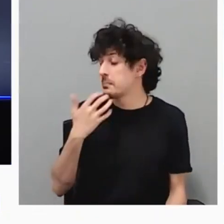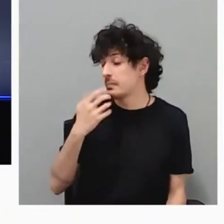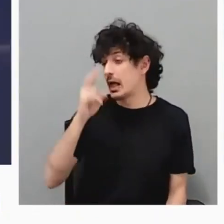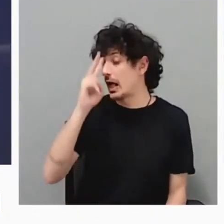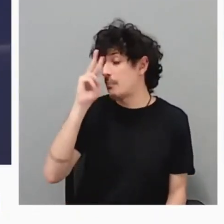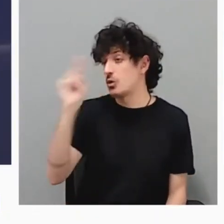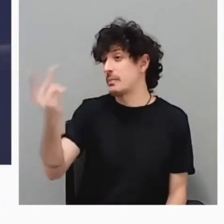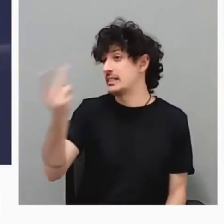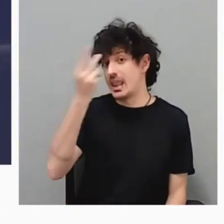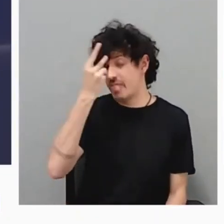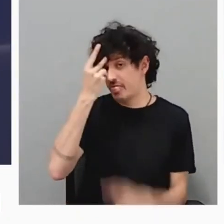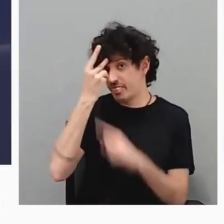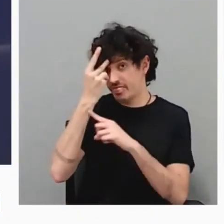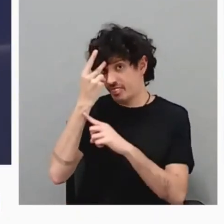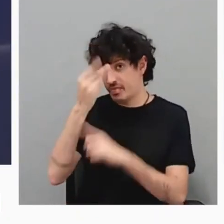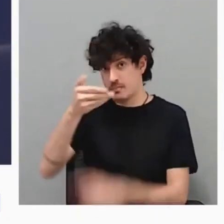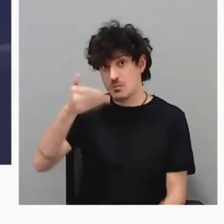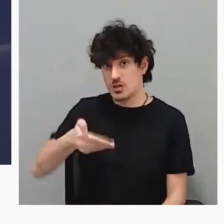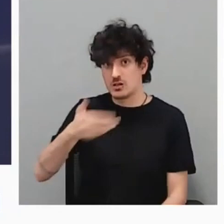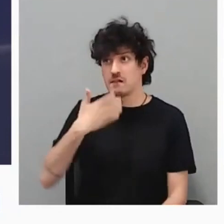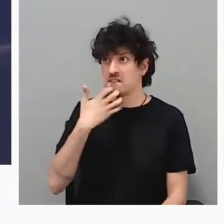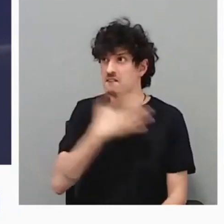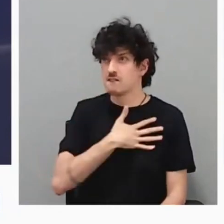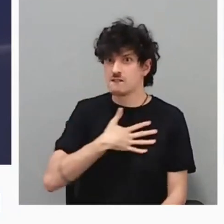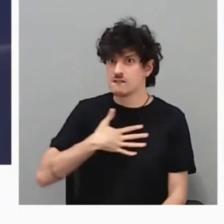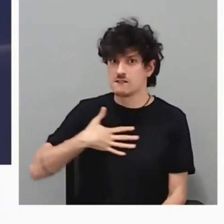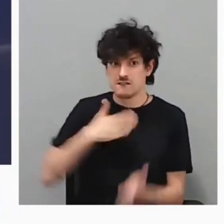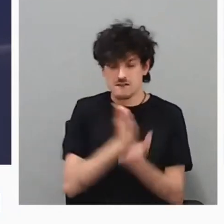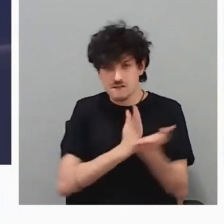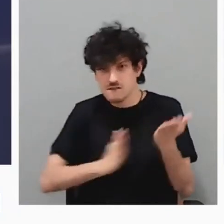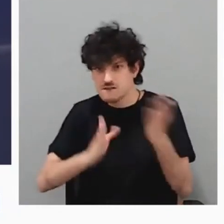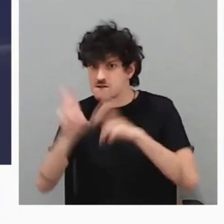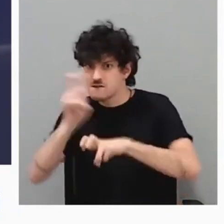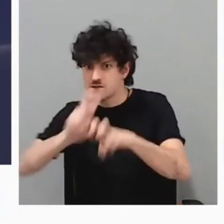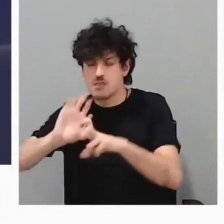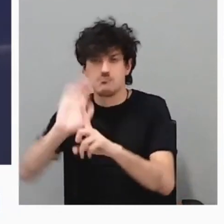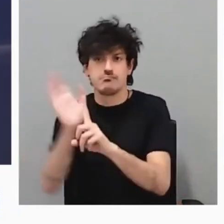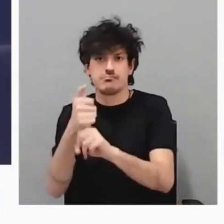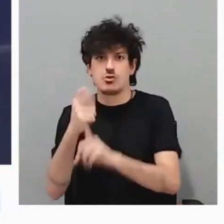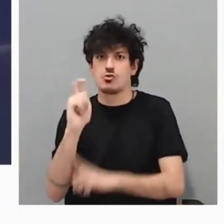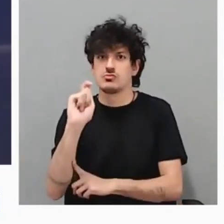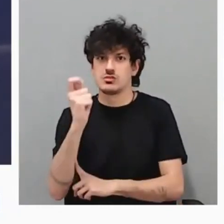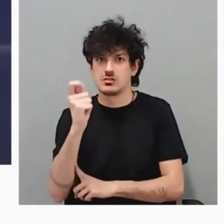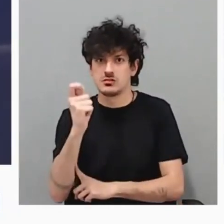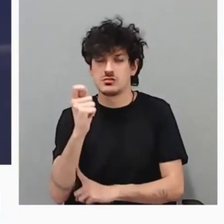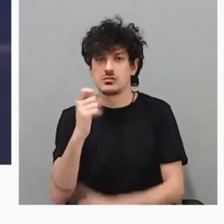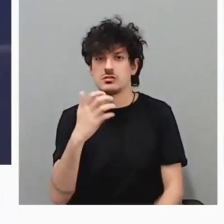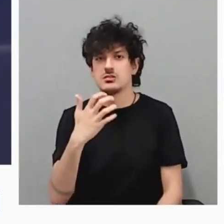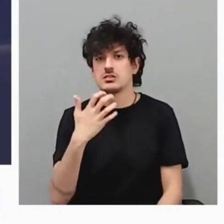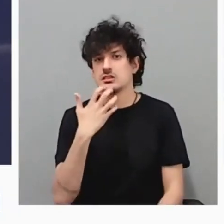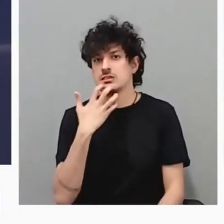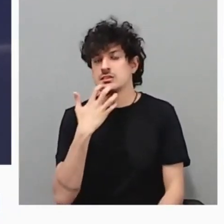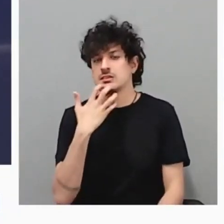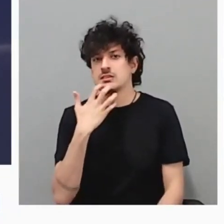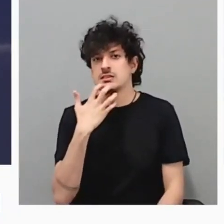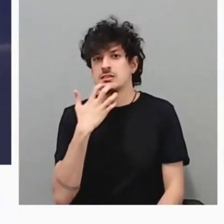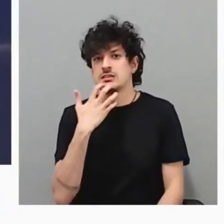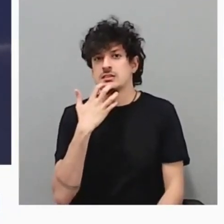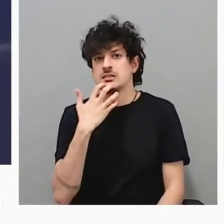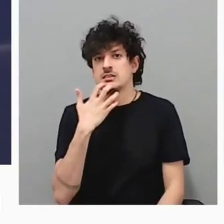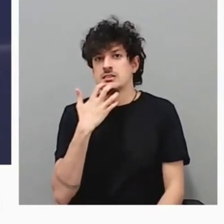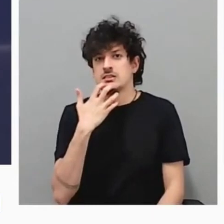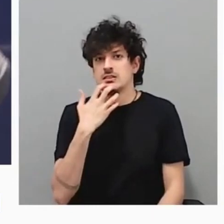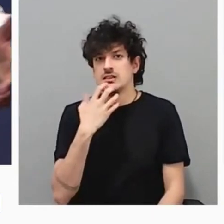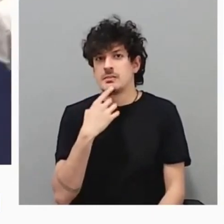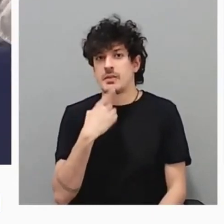uno quiere, se busca la fórmula. Tienes que examinar, pero claro, si después te dicen que pases el